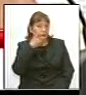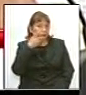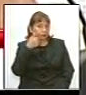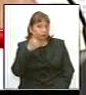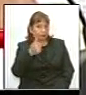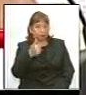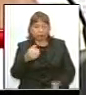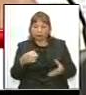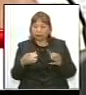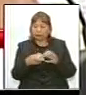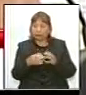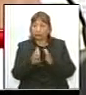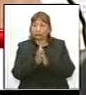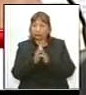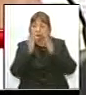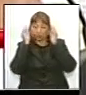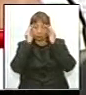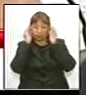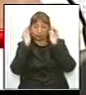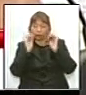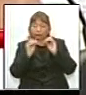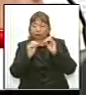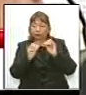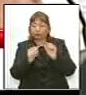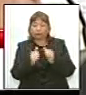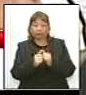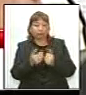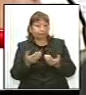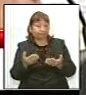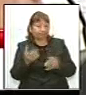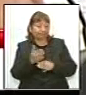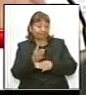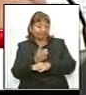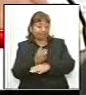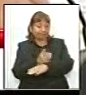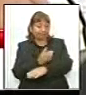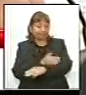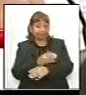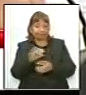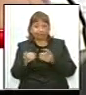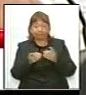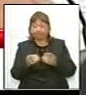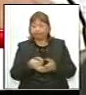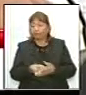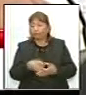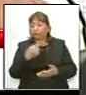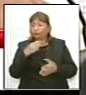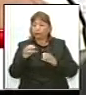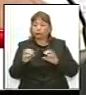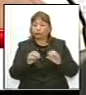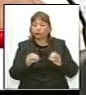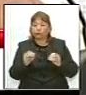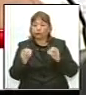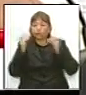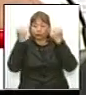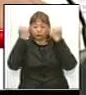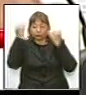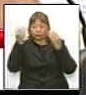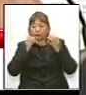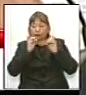una comisión pide opinión a un ministerio para enriquecer sus dictámenes, lo hace para tener más